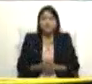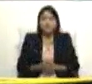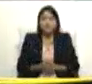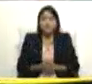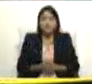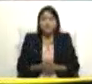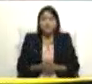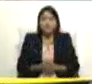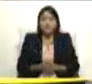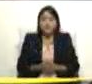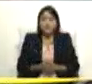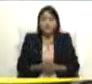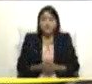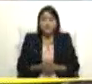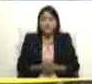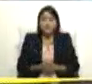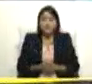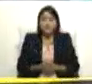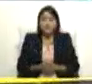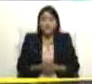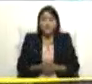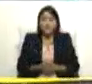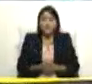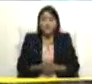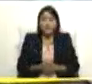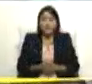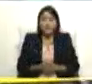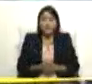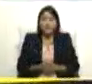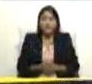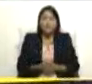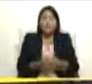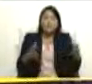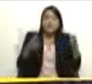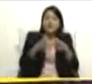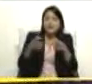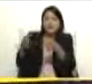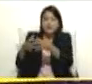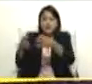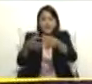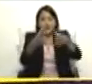Organizaciones con fines políticos.